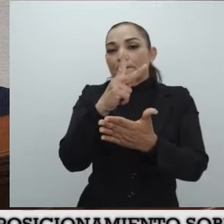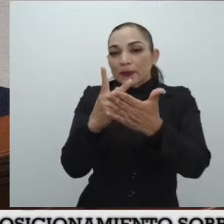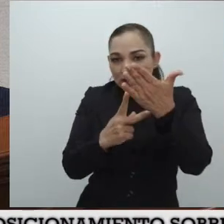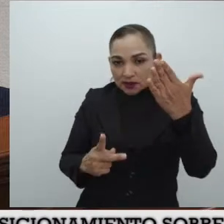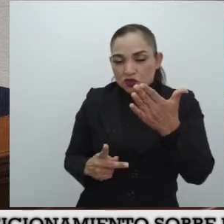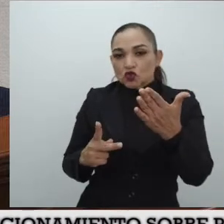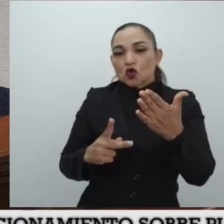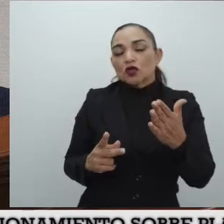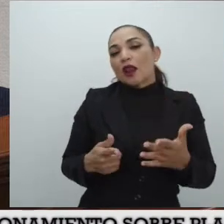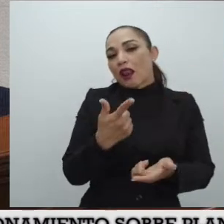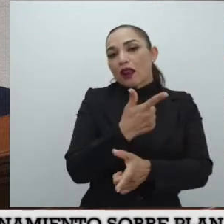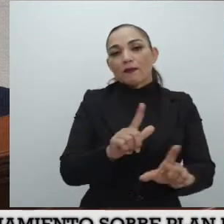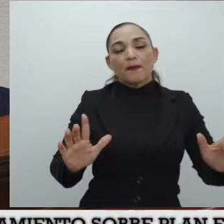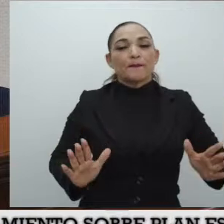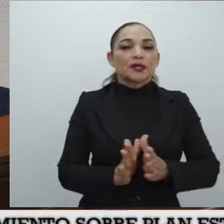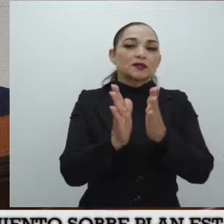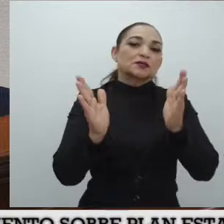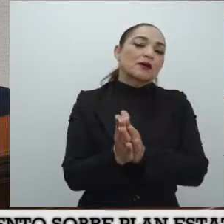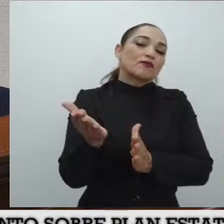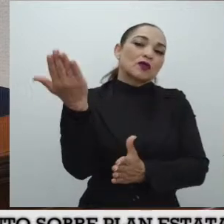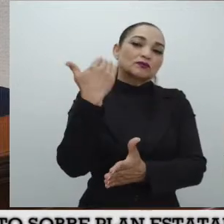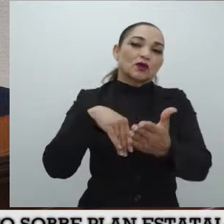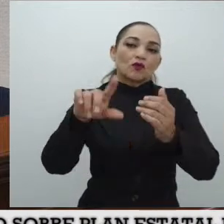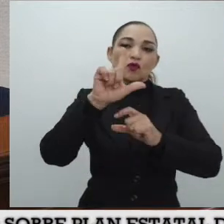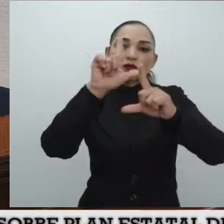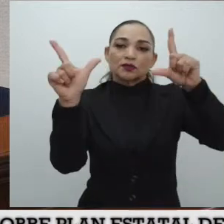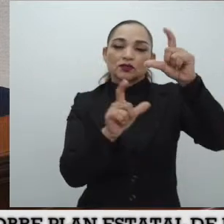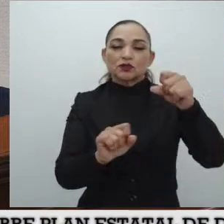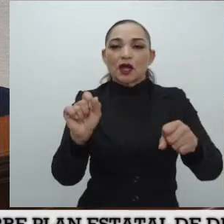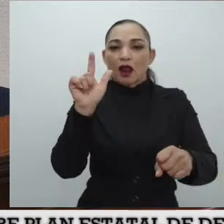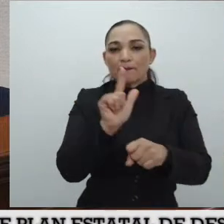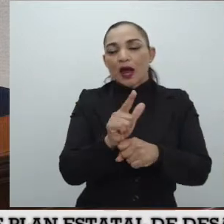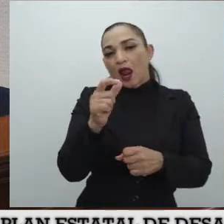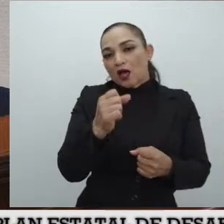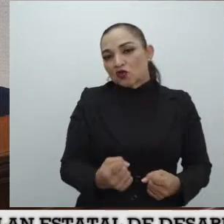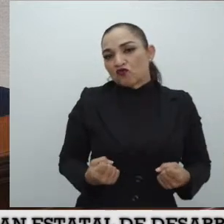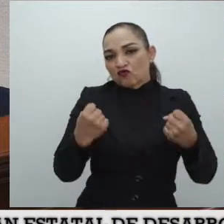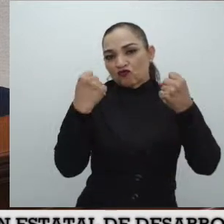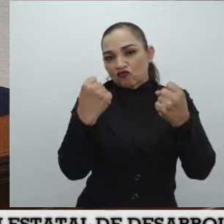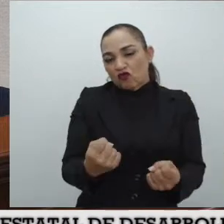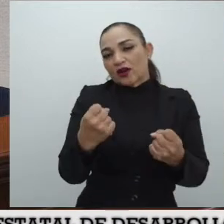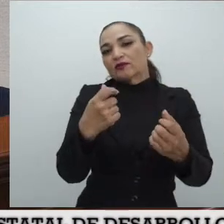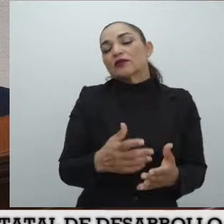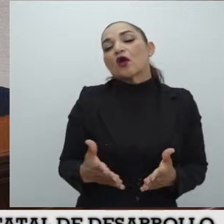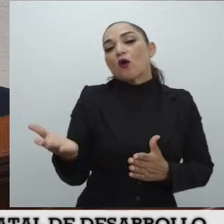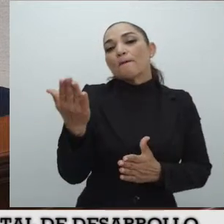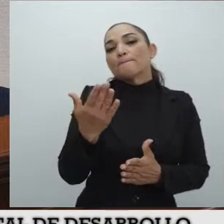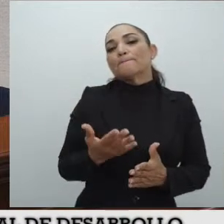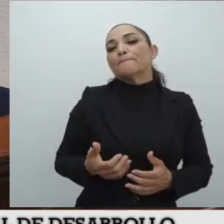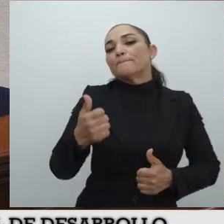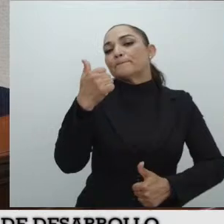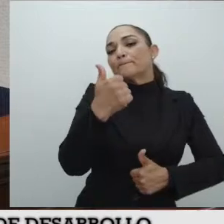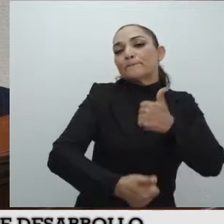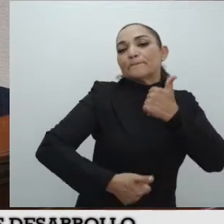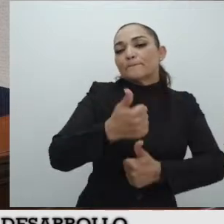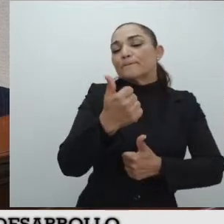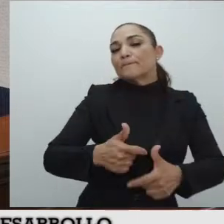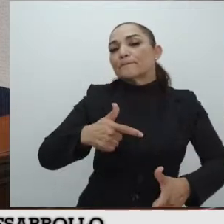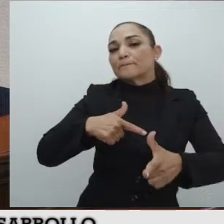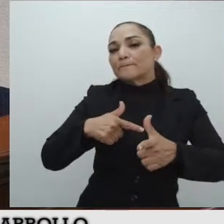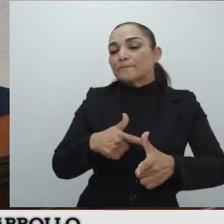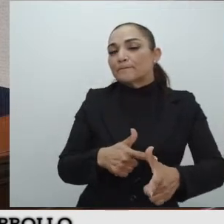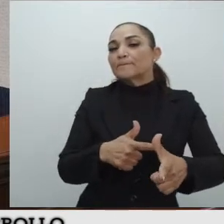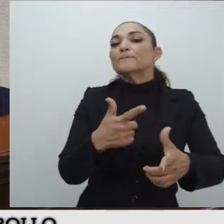democrático del desarrollo nacional que imprima solidez, dinamismo, competitividad, permanencia y equidad